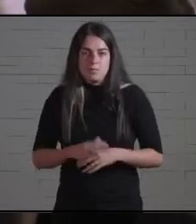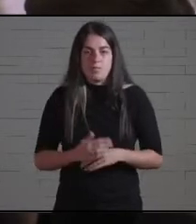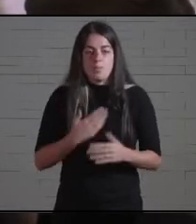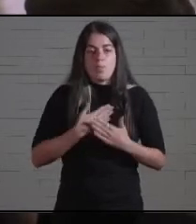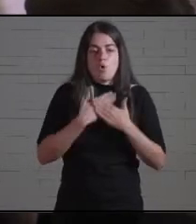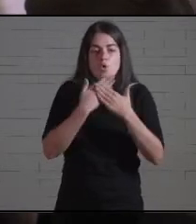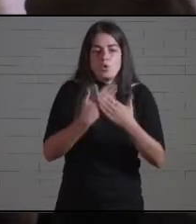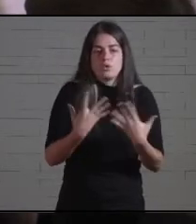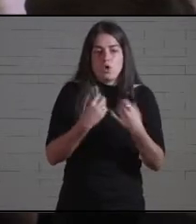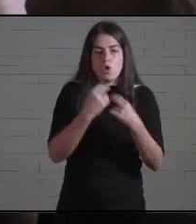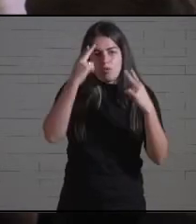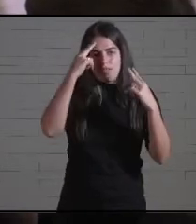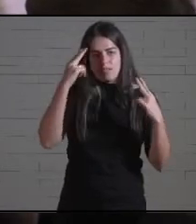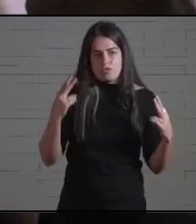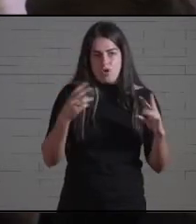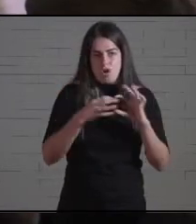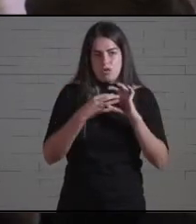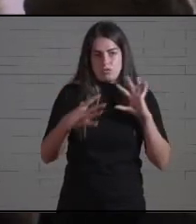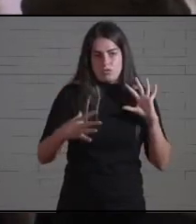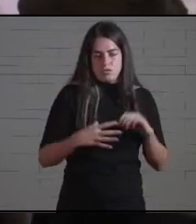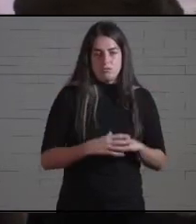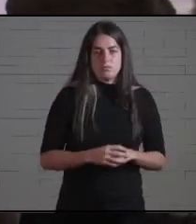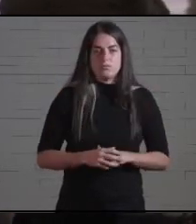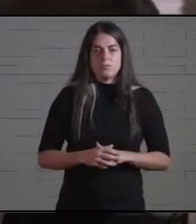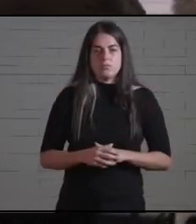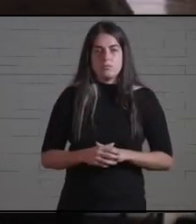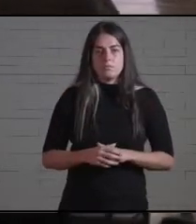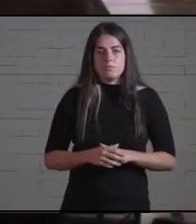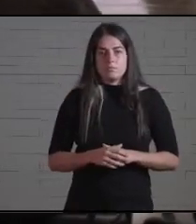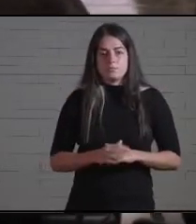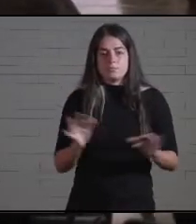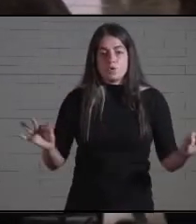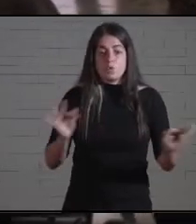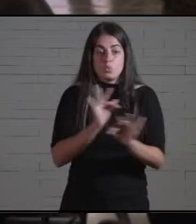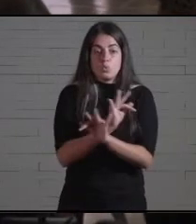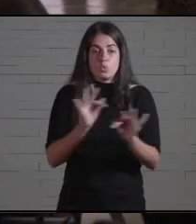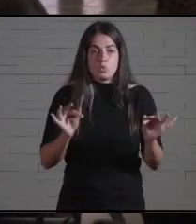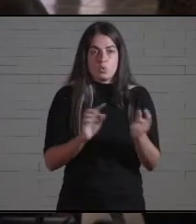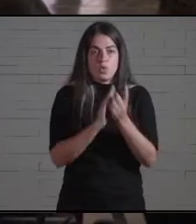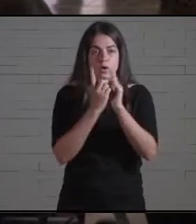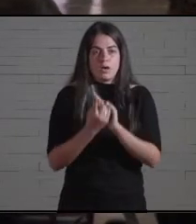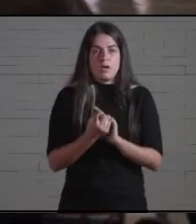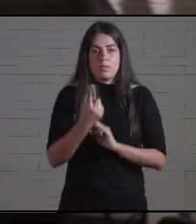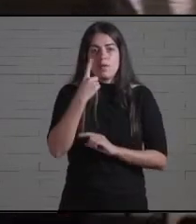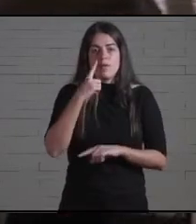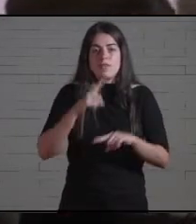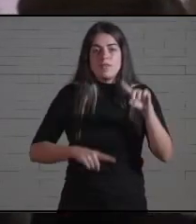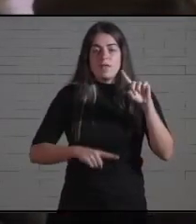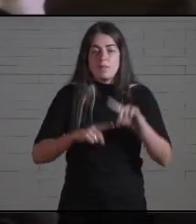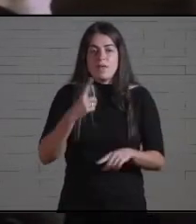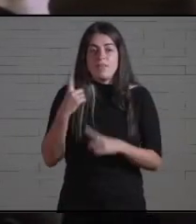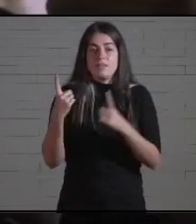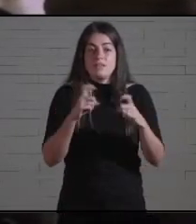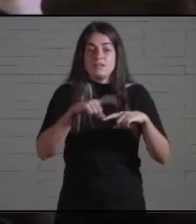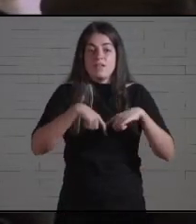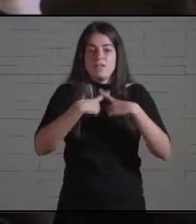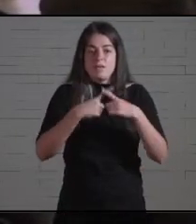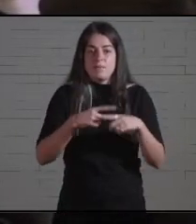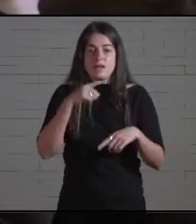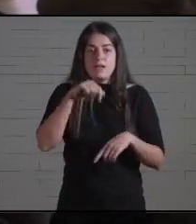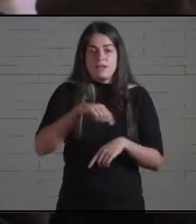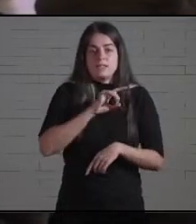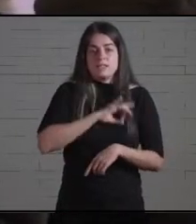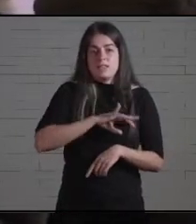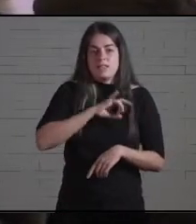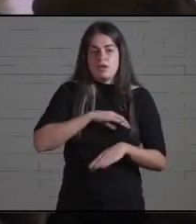con desconexión. Los cambios de turnos, pues conceder según las necesidades familiares, y aquí los sindicatos tienen un